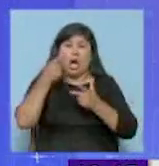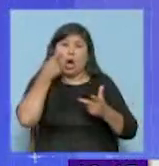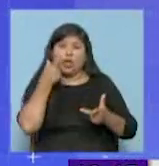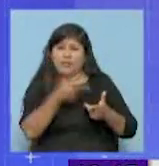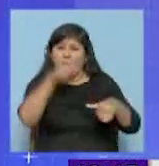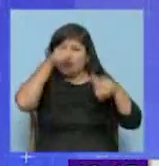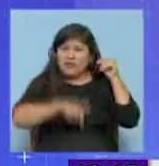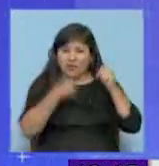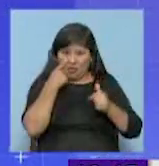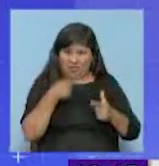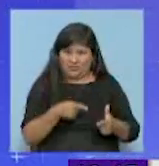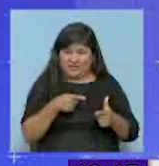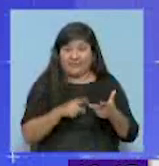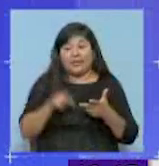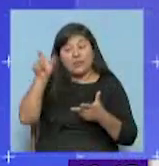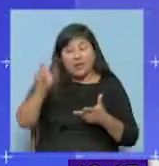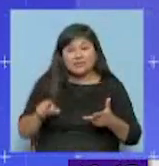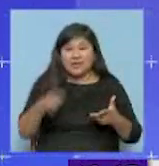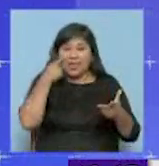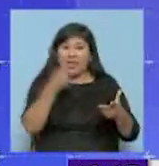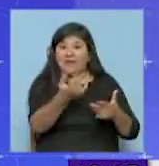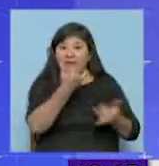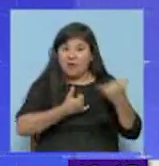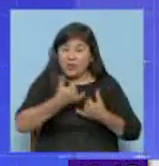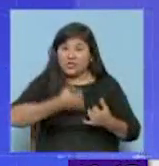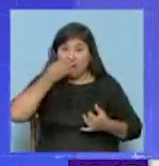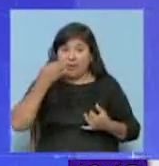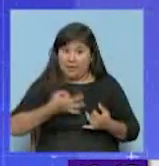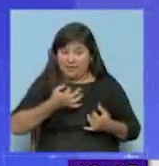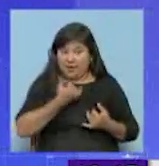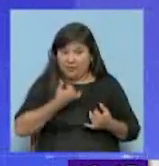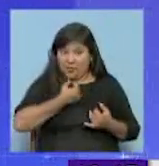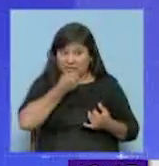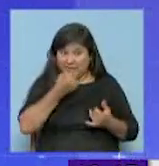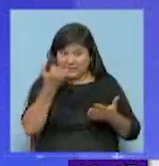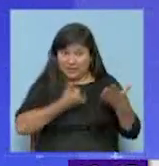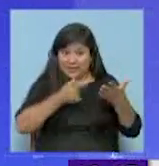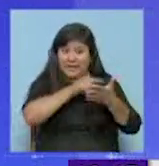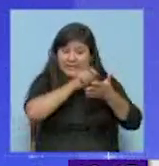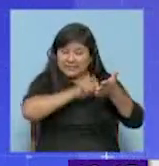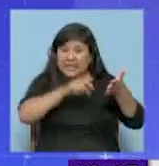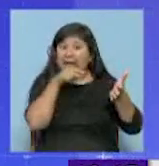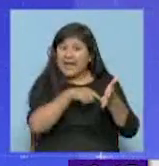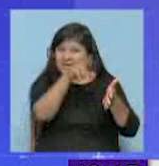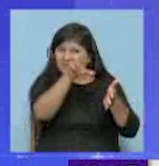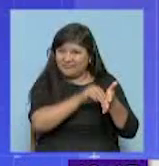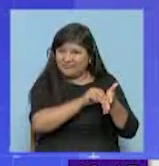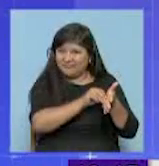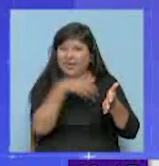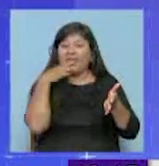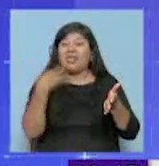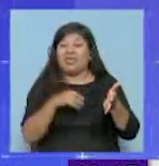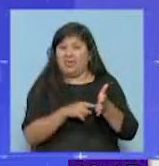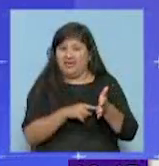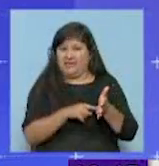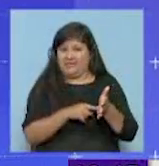vigencia? Asegúrese que lo que le informen verbalmente esté escrito también en su contrato. No es lo mismo adquirir un número